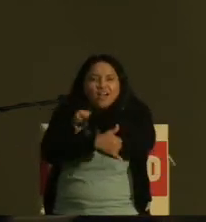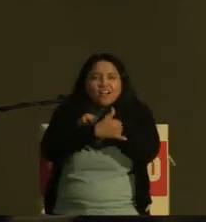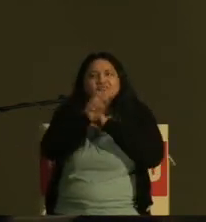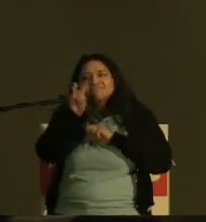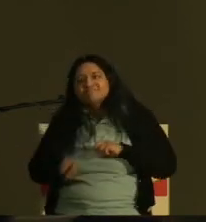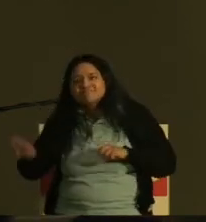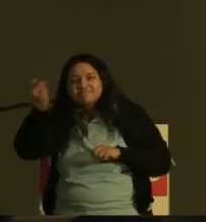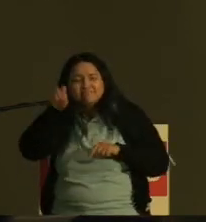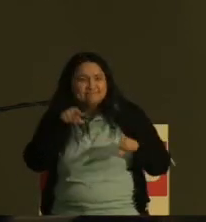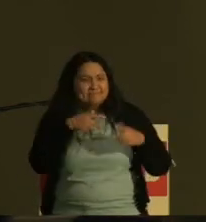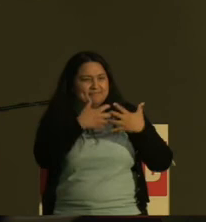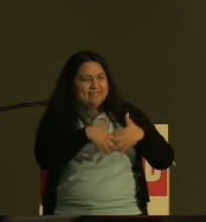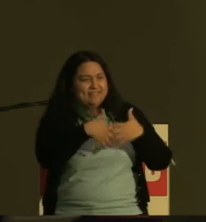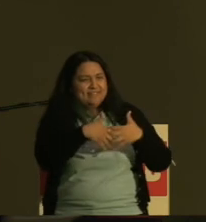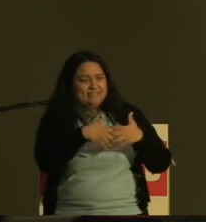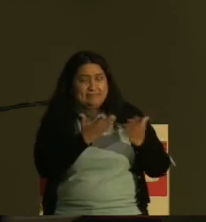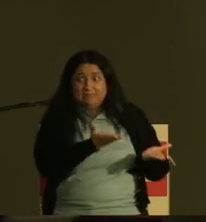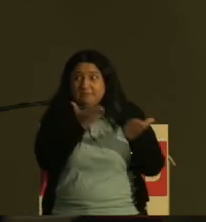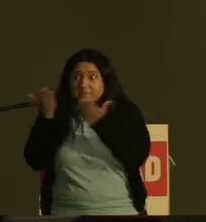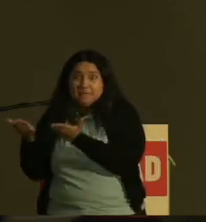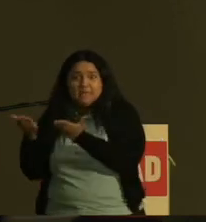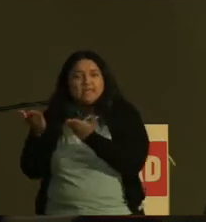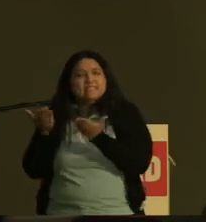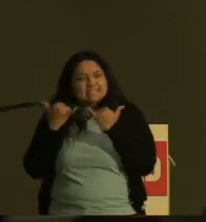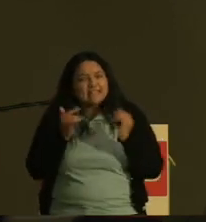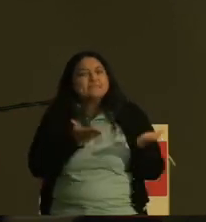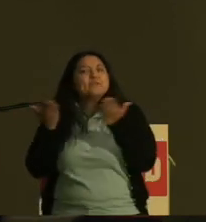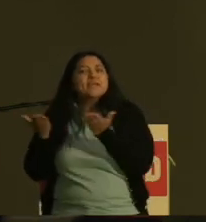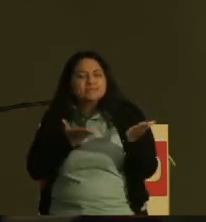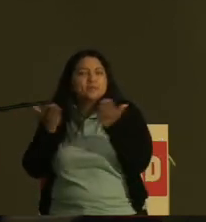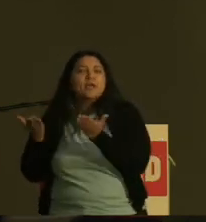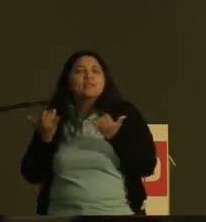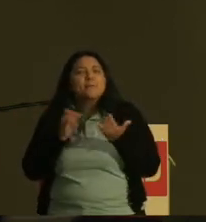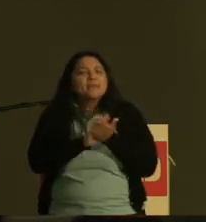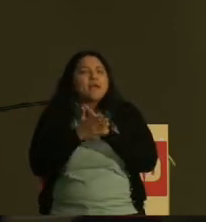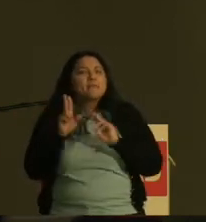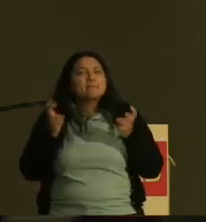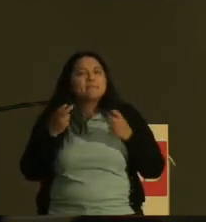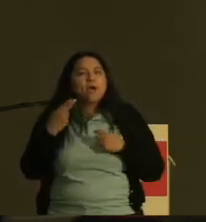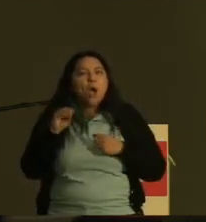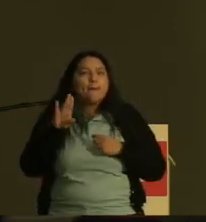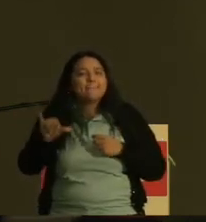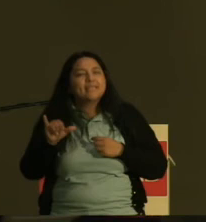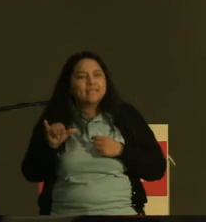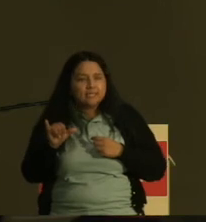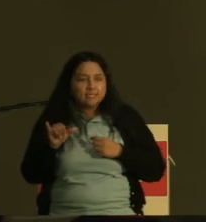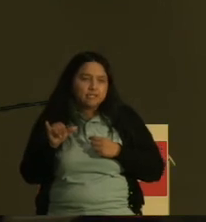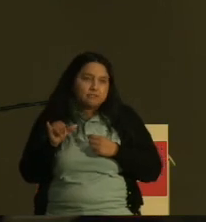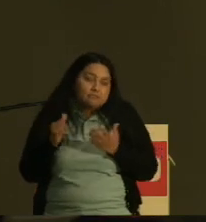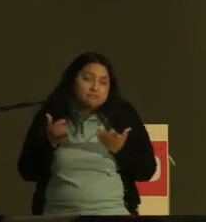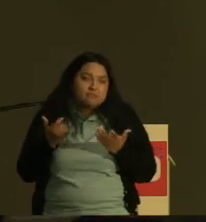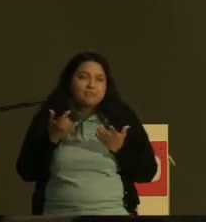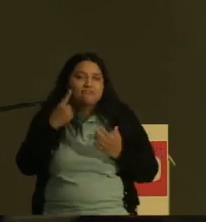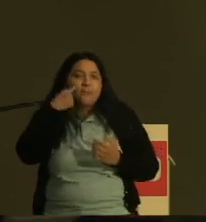máquina, yo no sé, de manera inconsciente la iba llevando. Y de pronto ahora con el COVID, ¿no? Que estaba todo, empezó el encierro, que